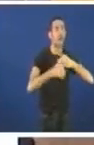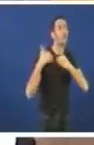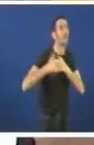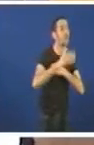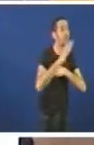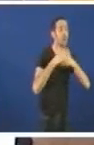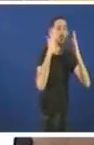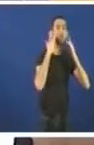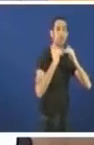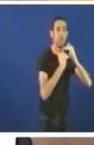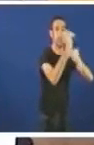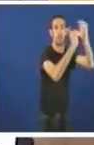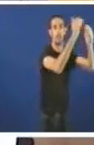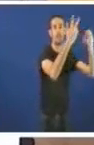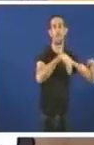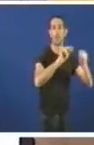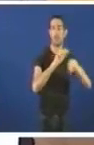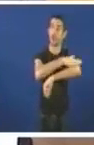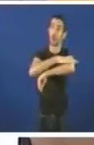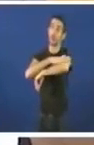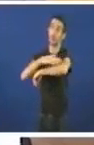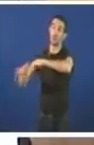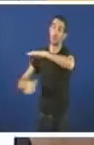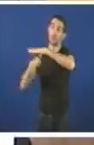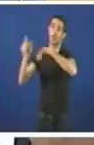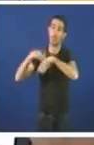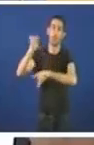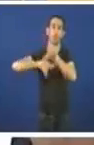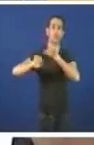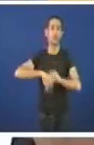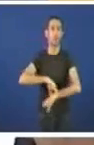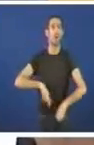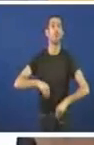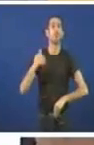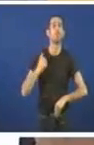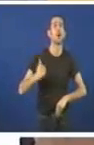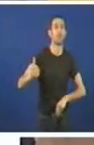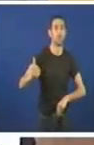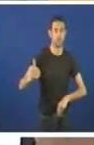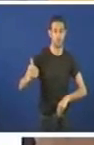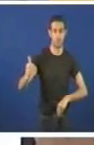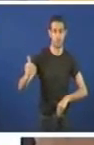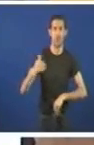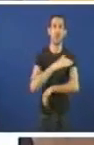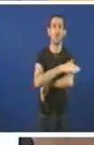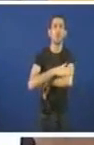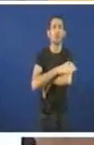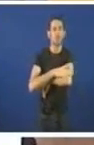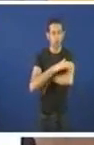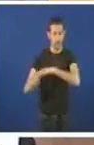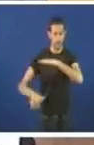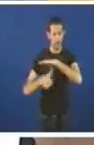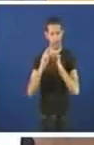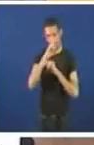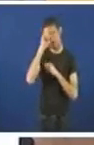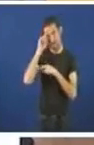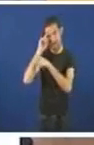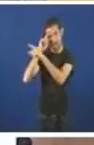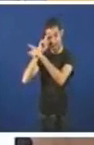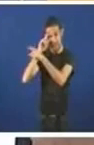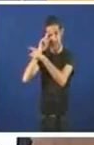ao goberno central para que esta decisión se adopte? Cando vai o goberno central a dotar de carga